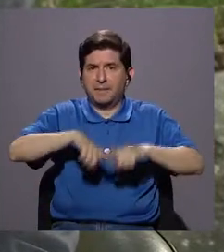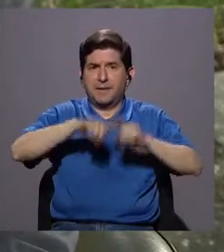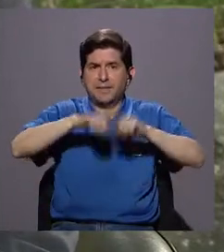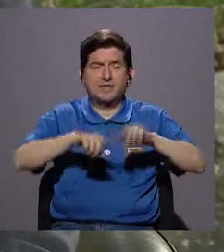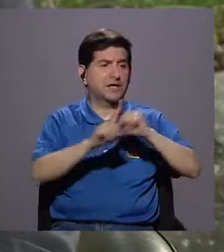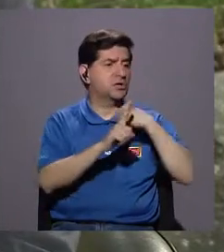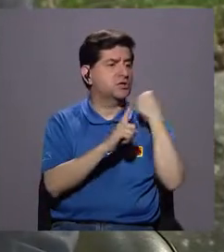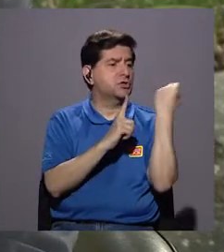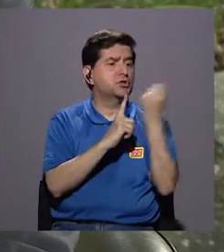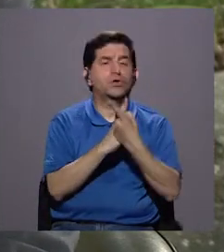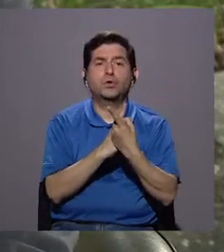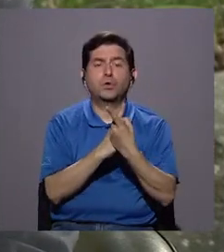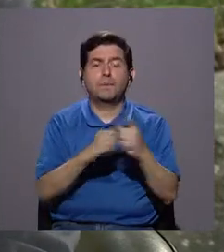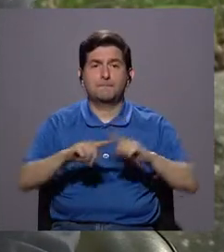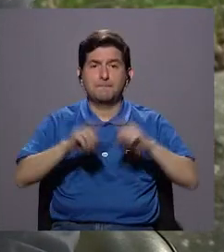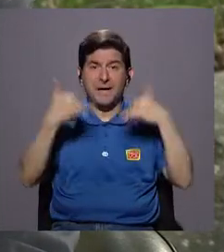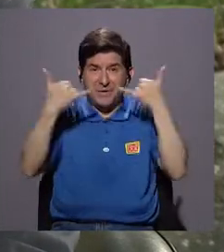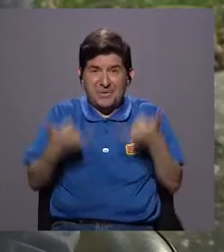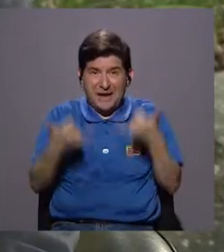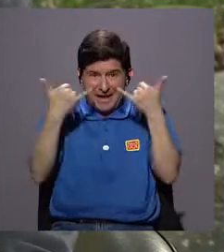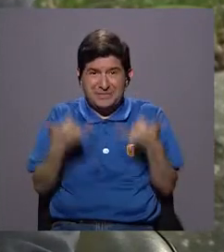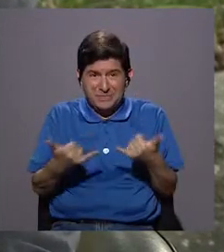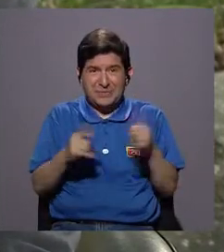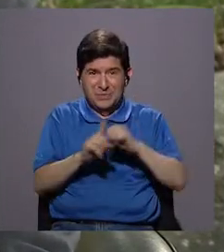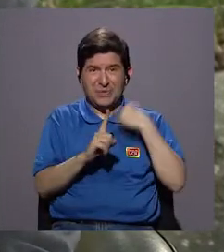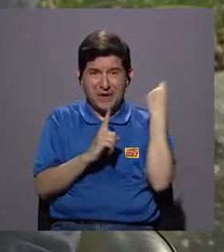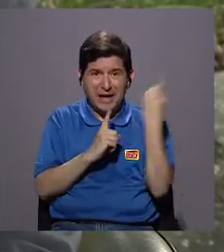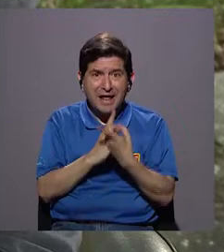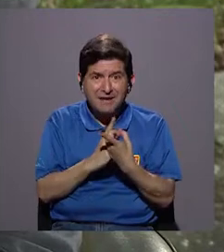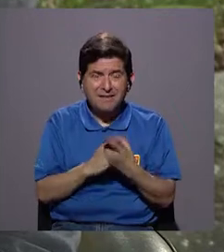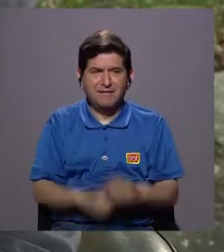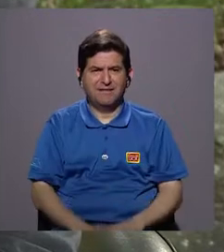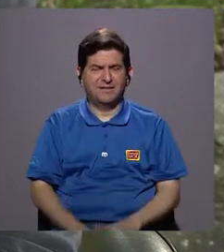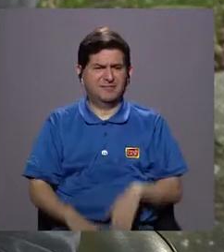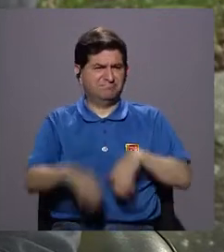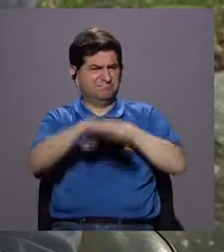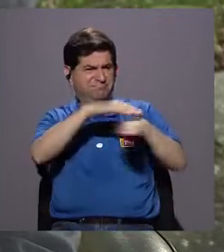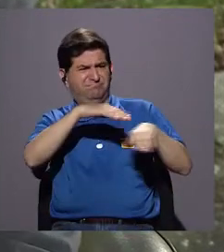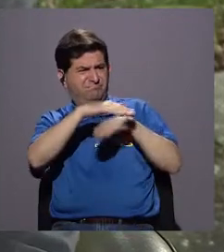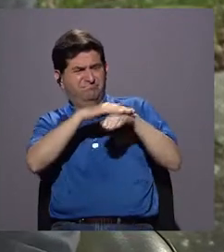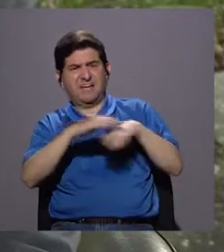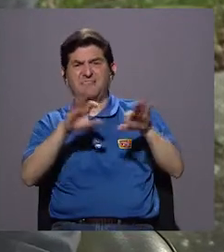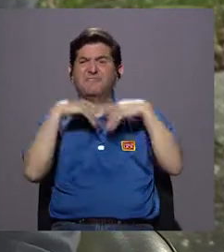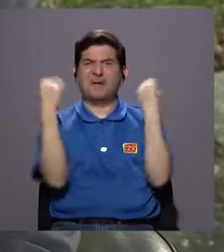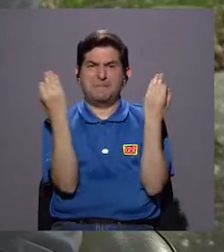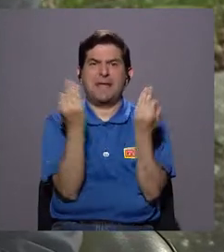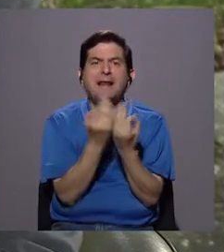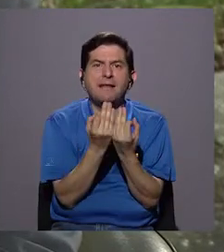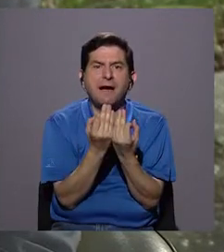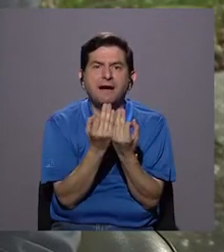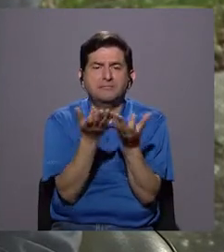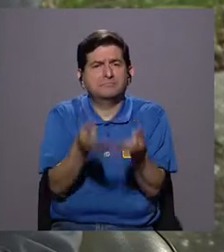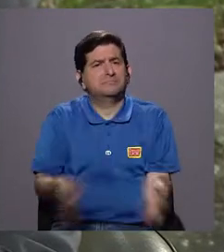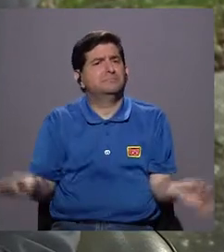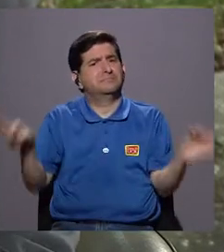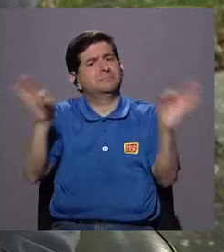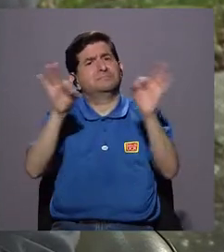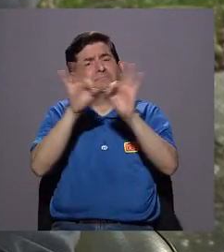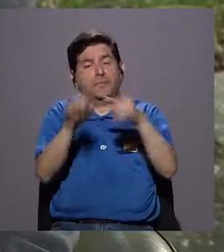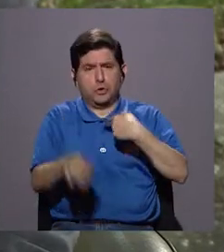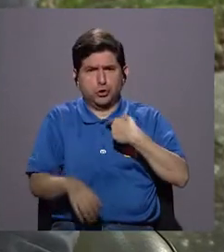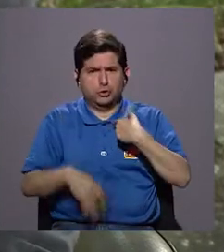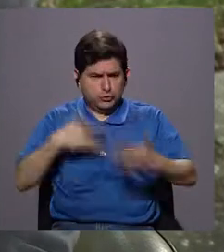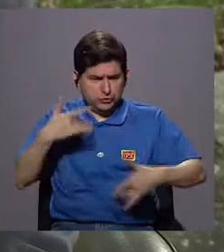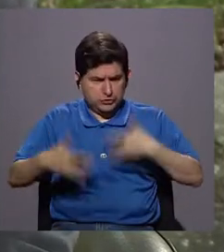de la sociedad, pero en una sociedad como la nuestra, es una sociedad que todavía está basada en la familia. Entonces es muy importante que yo